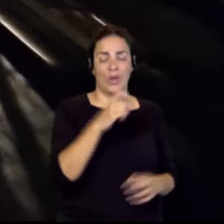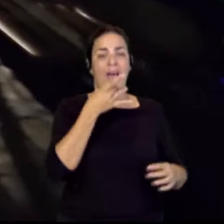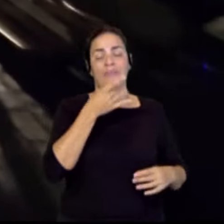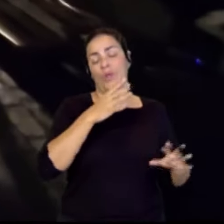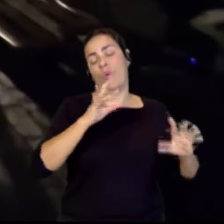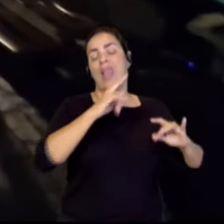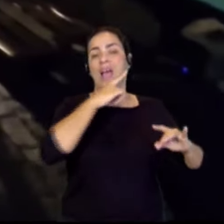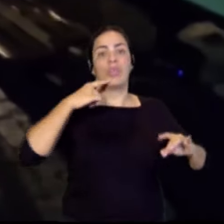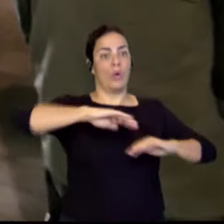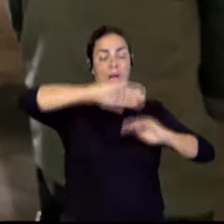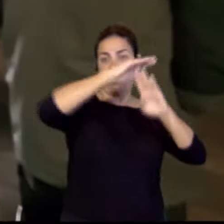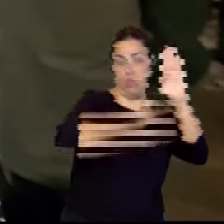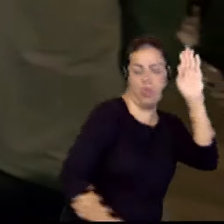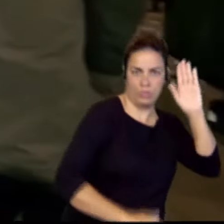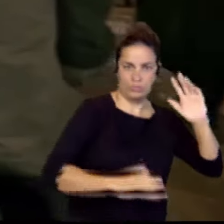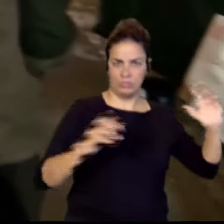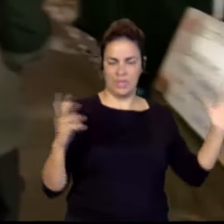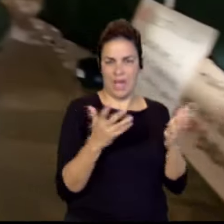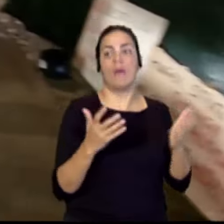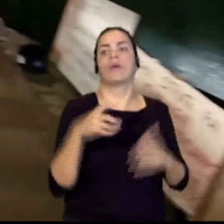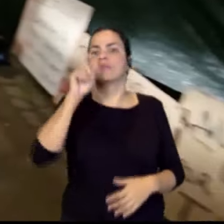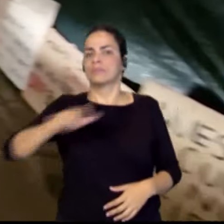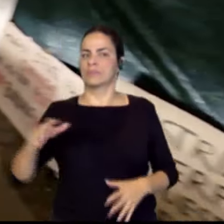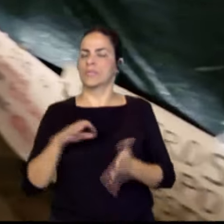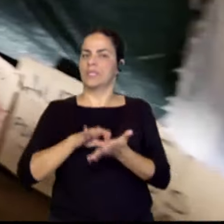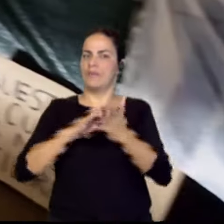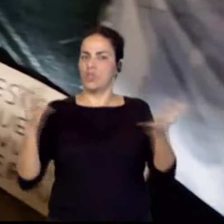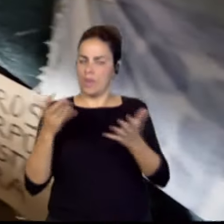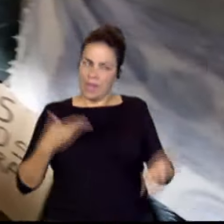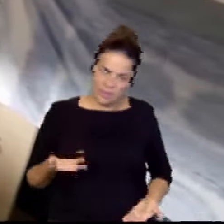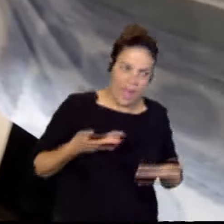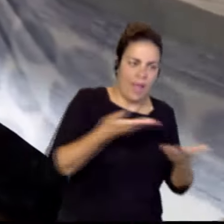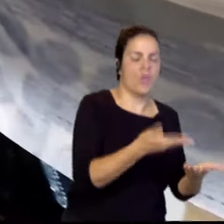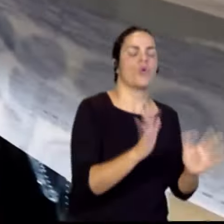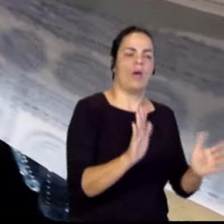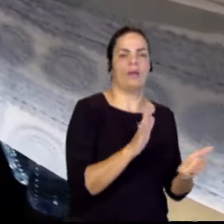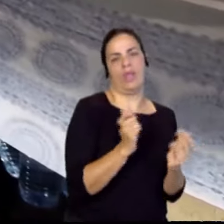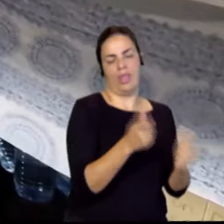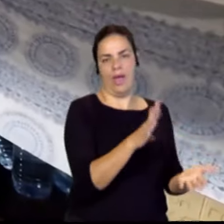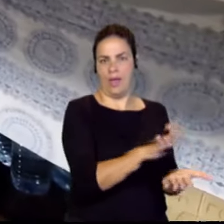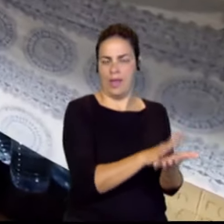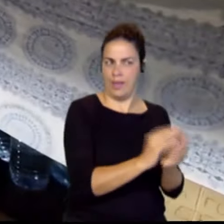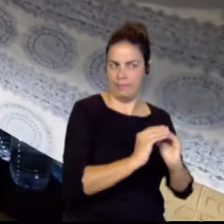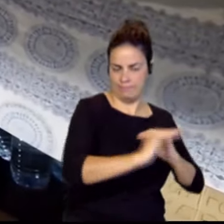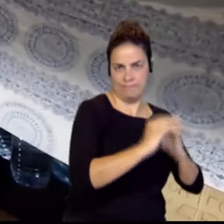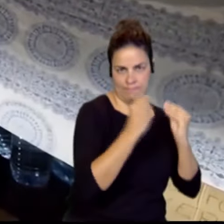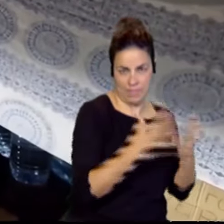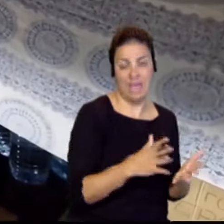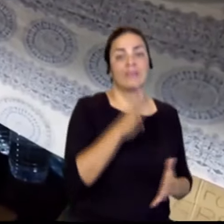fue estabilizada por los servicios de emergencia hablamos sobre todo ello en tan solo unos minutos hasta ahora